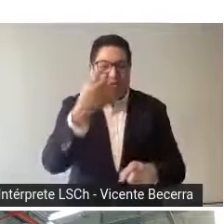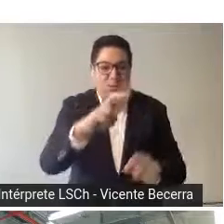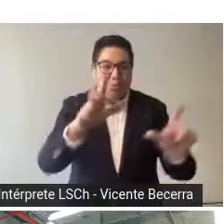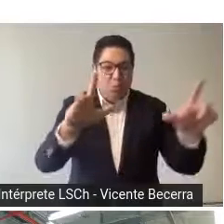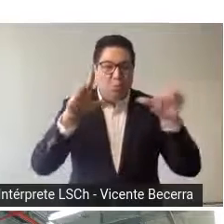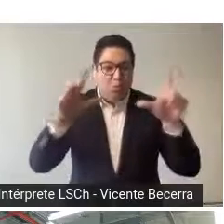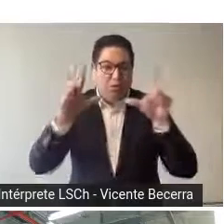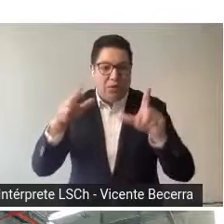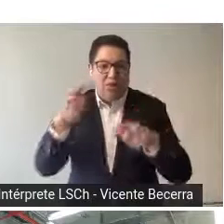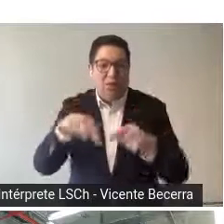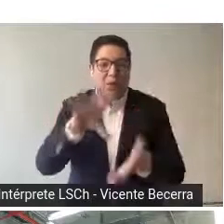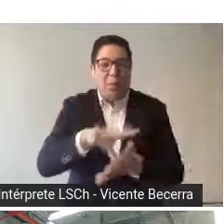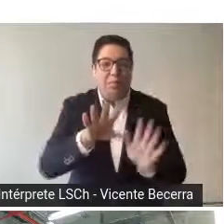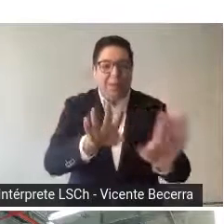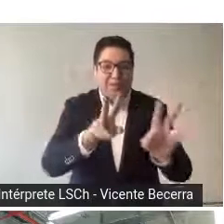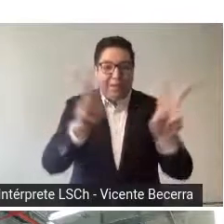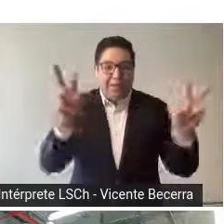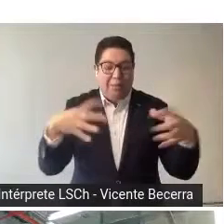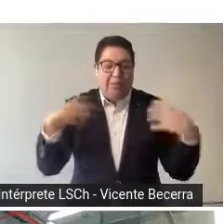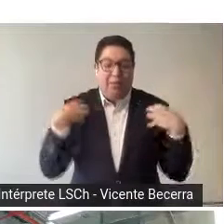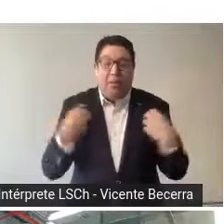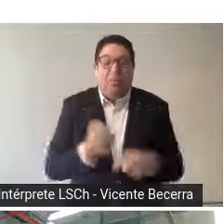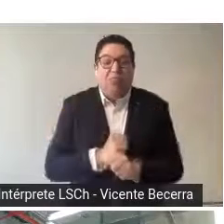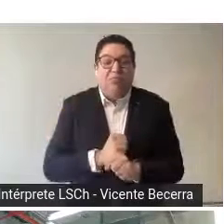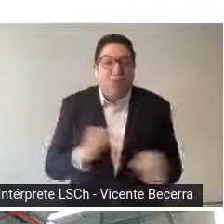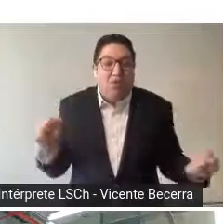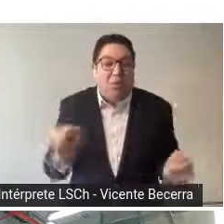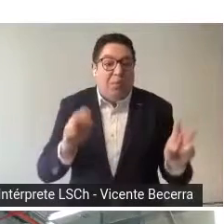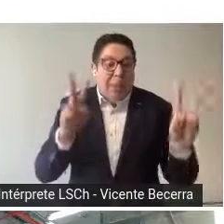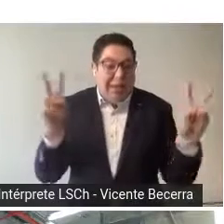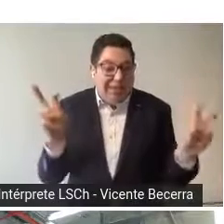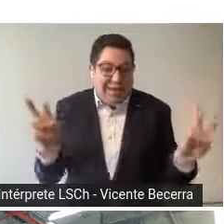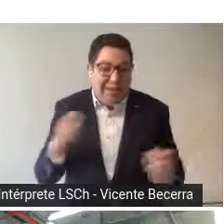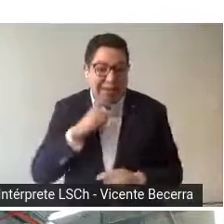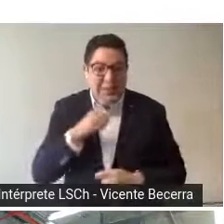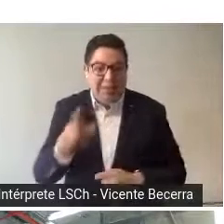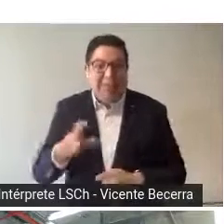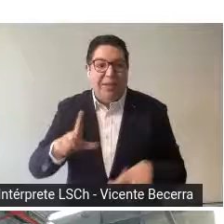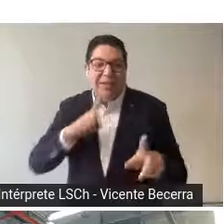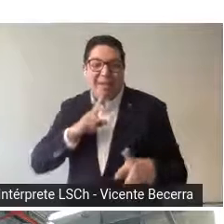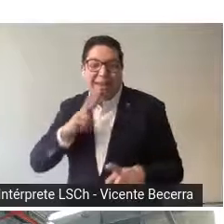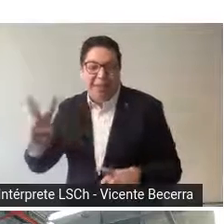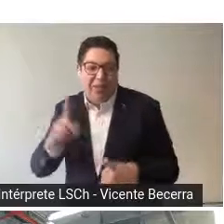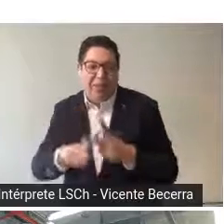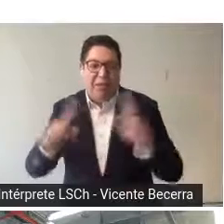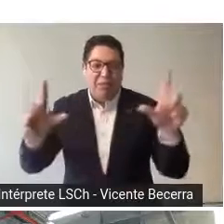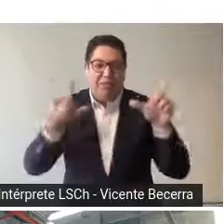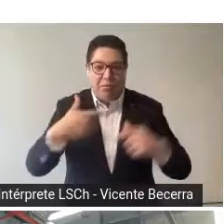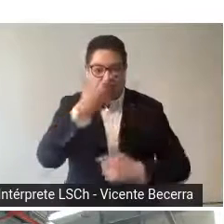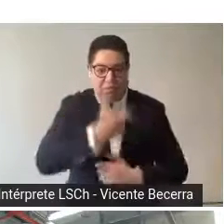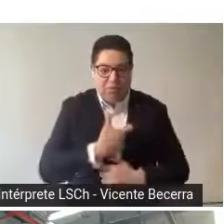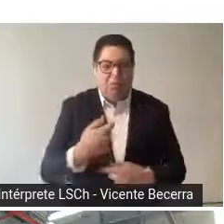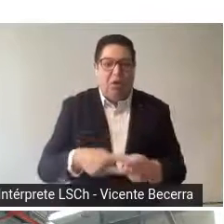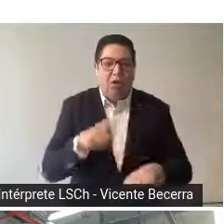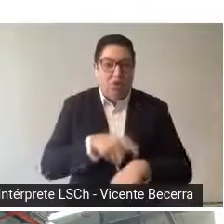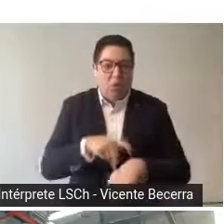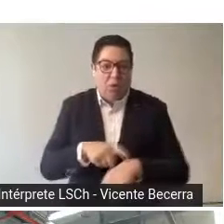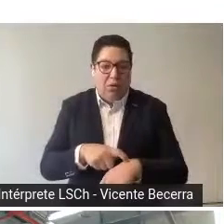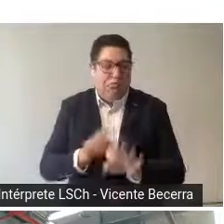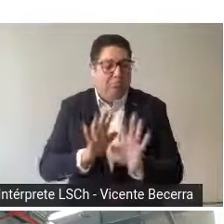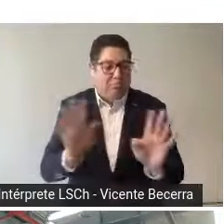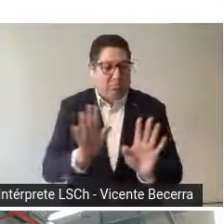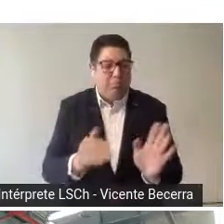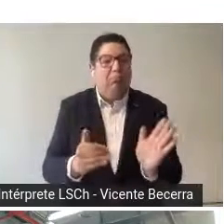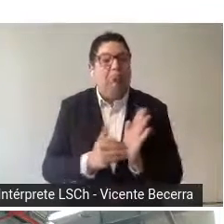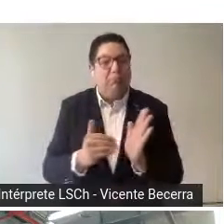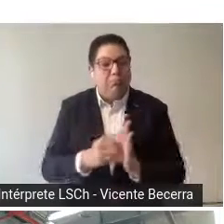país es el protagonista. Yo no puedo darle protagonismo a la televisión o a mí o al horario. No, hay que